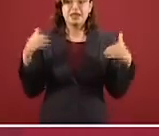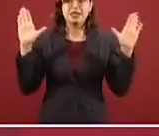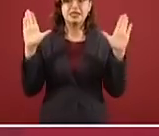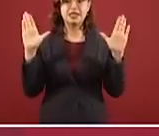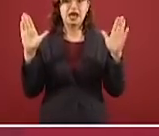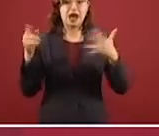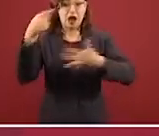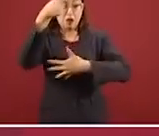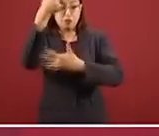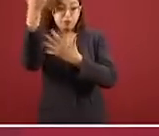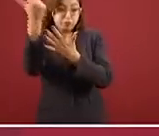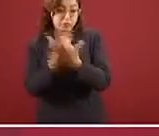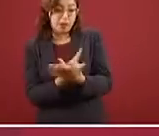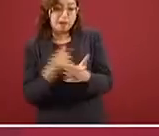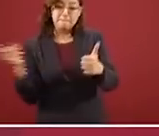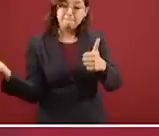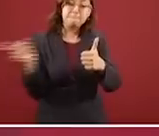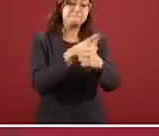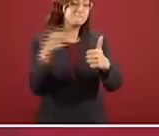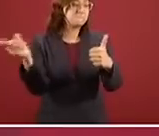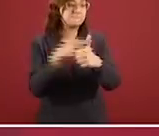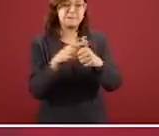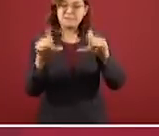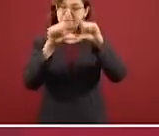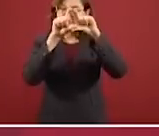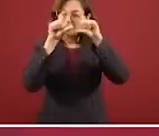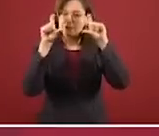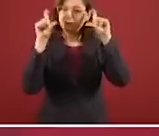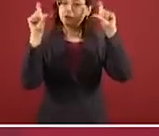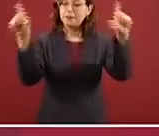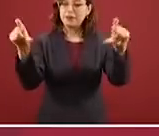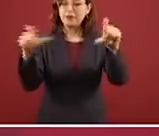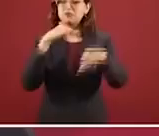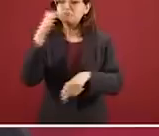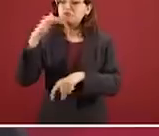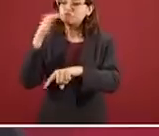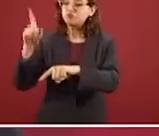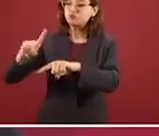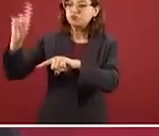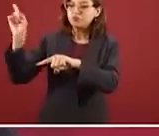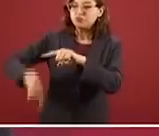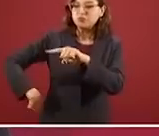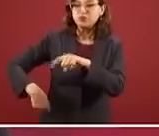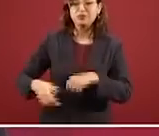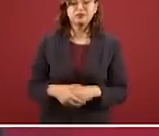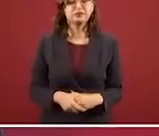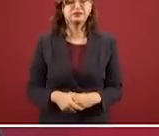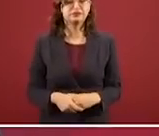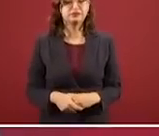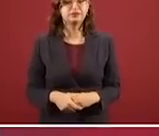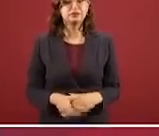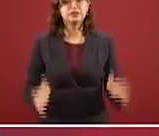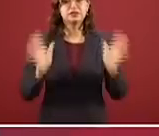en el primer lugar de la agenda. Y ya dijimos aquí